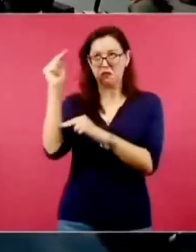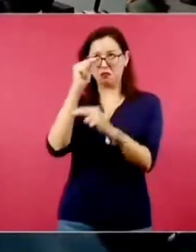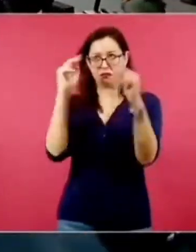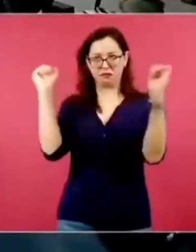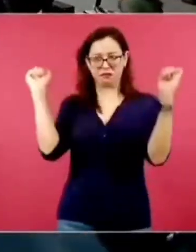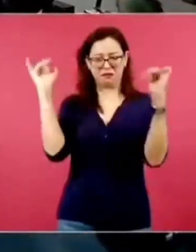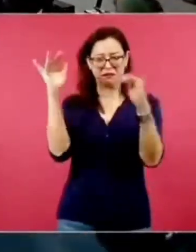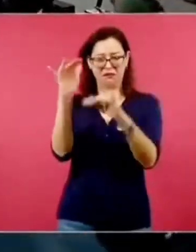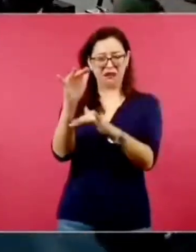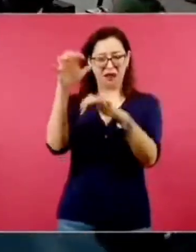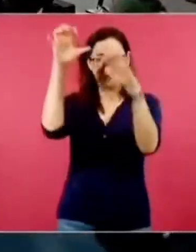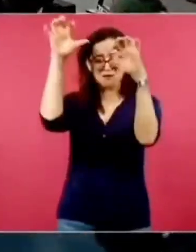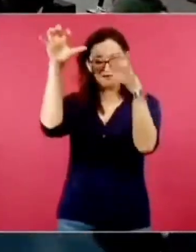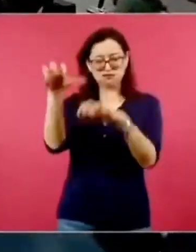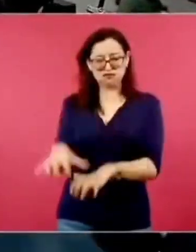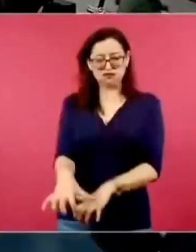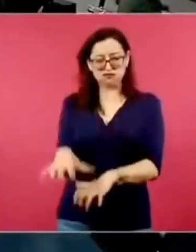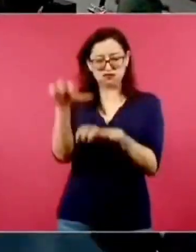importantes